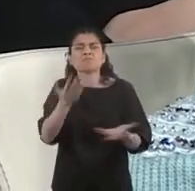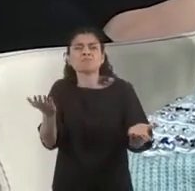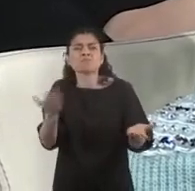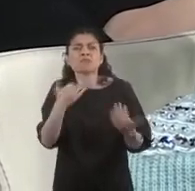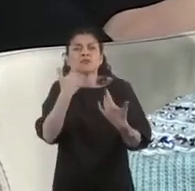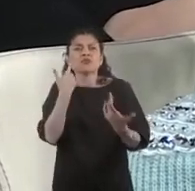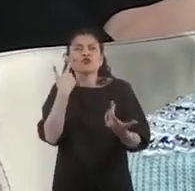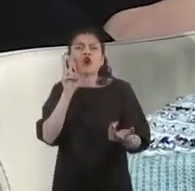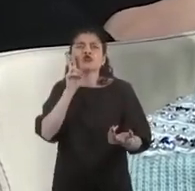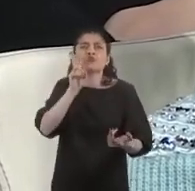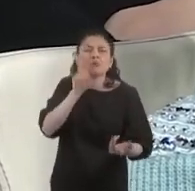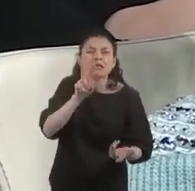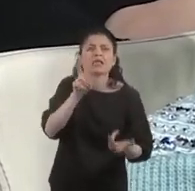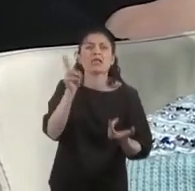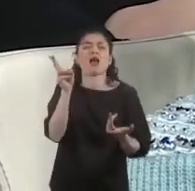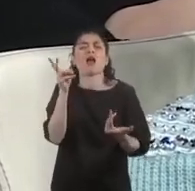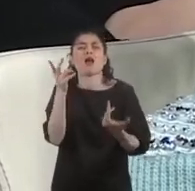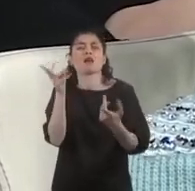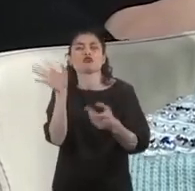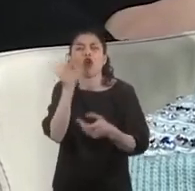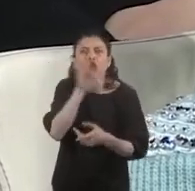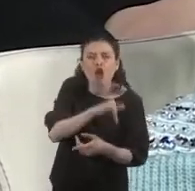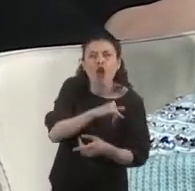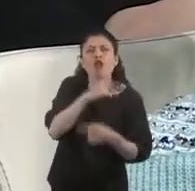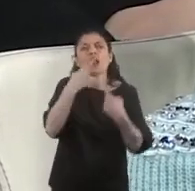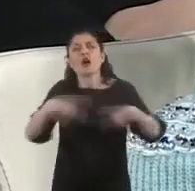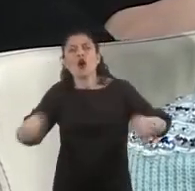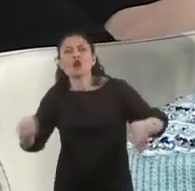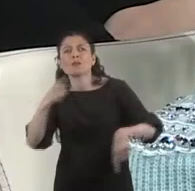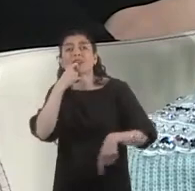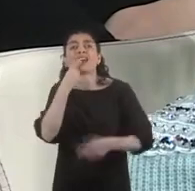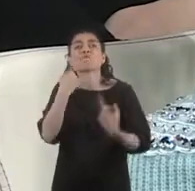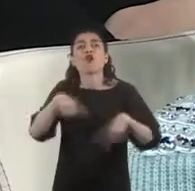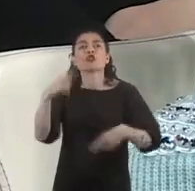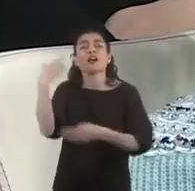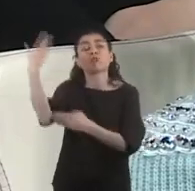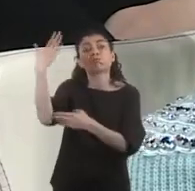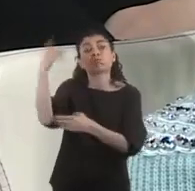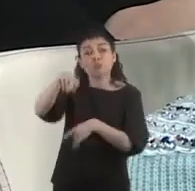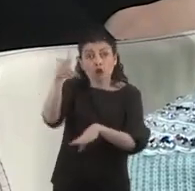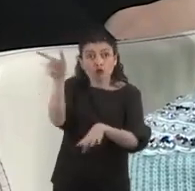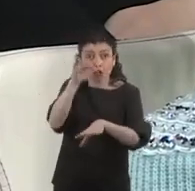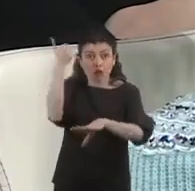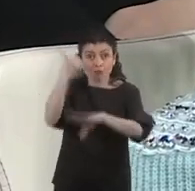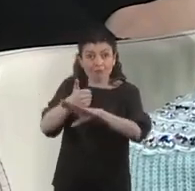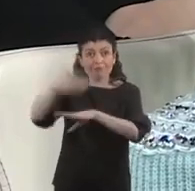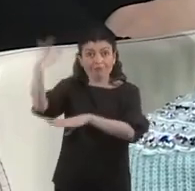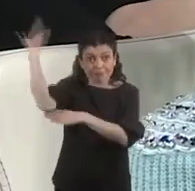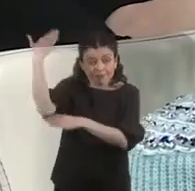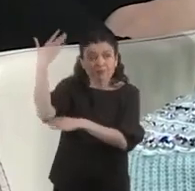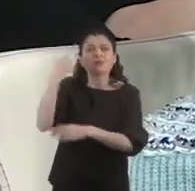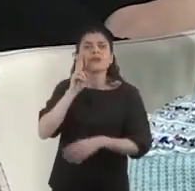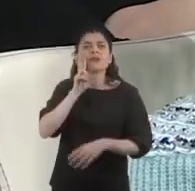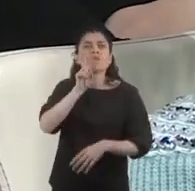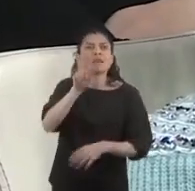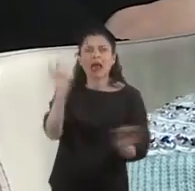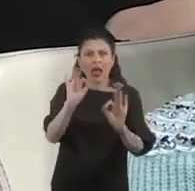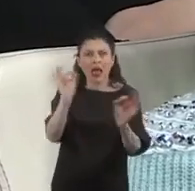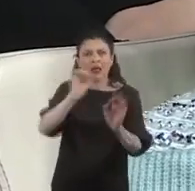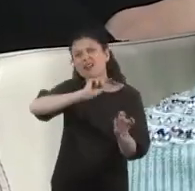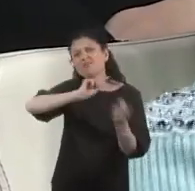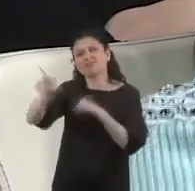no consume puntualmente lo que es el contenido de vocería en general y se alimenta de distintos medios, ¿sí?, que pueden